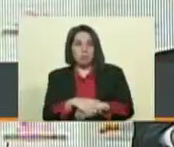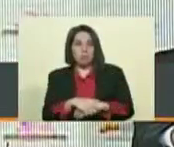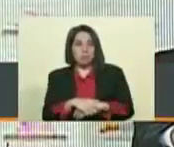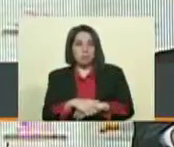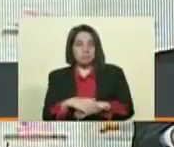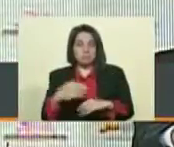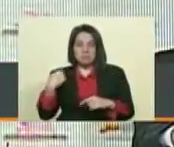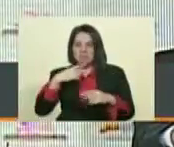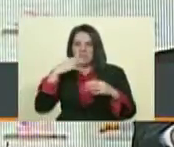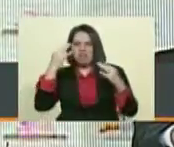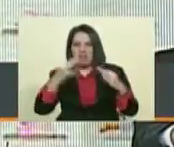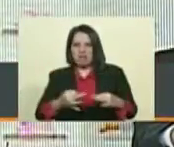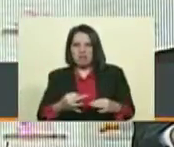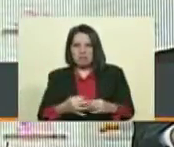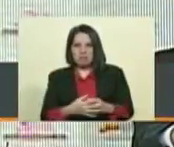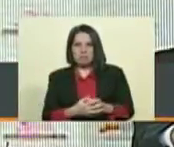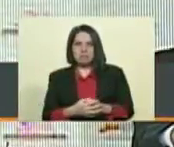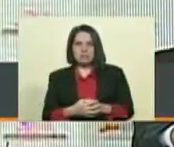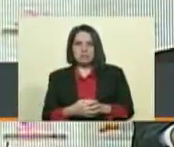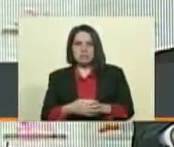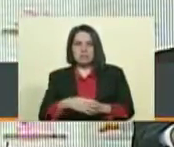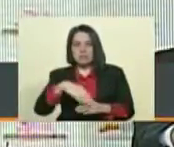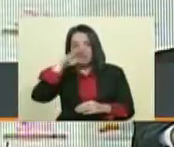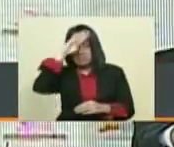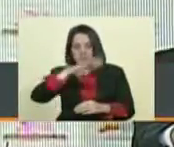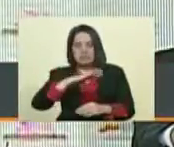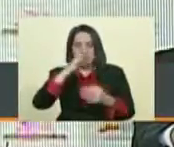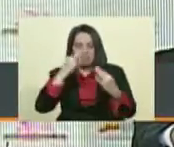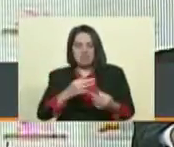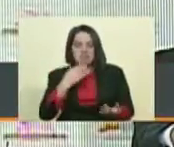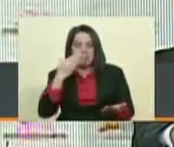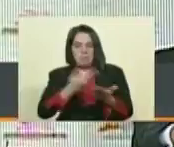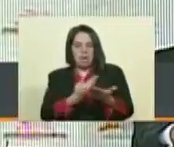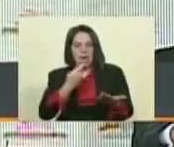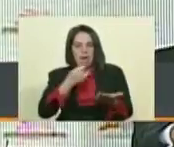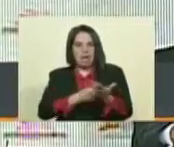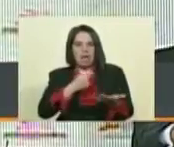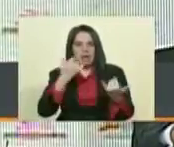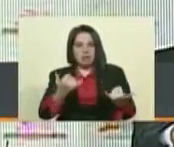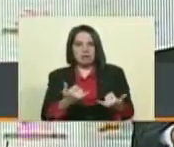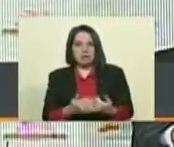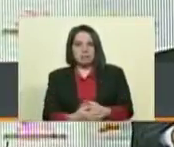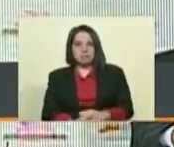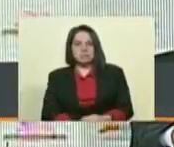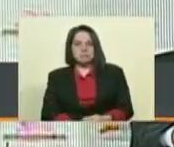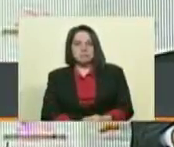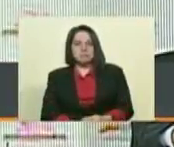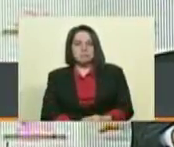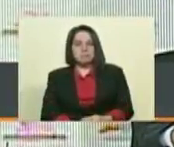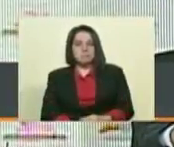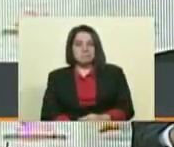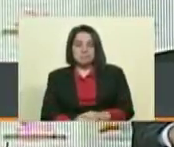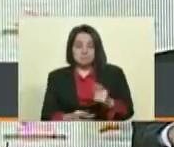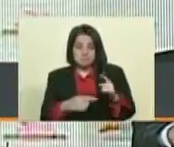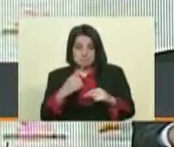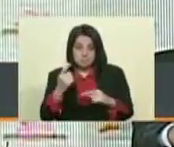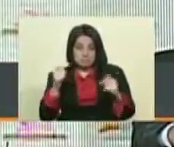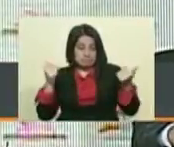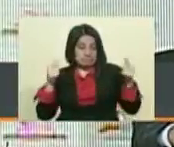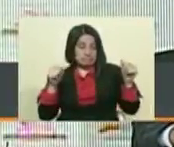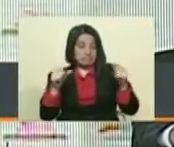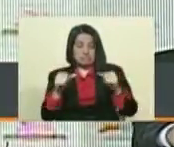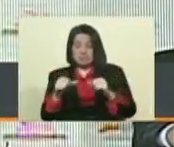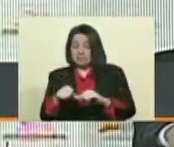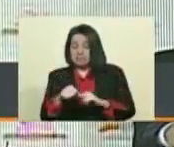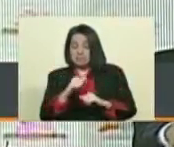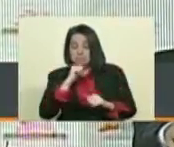Con su certeza, con vehemencia reclama el pago. Yo digo, fin de mundo. Cuando se descompone algo,